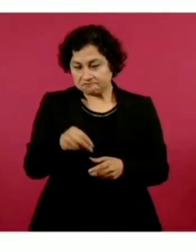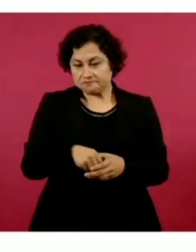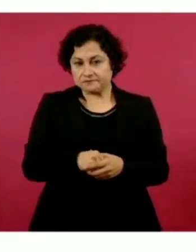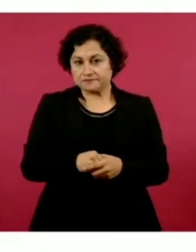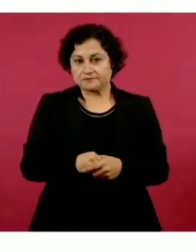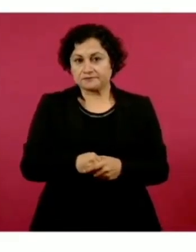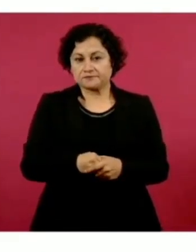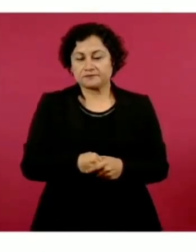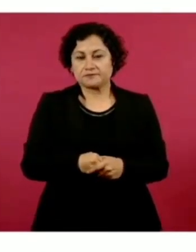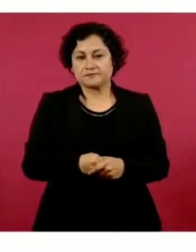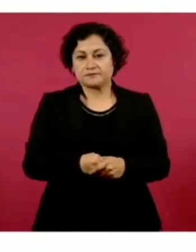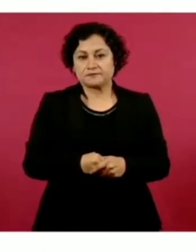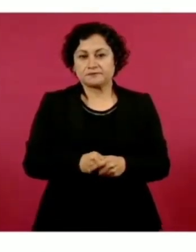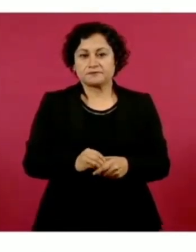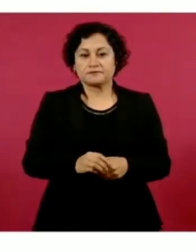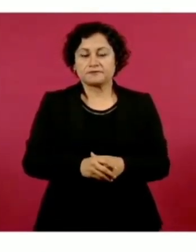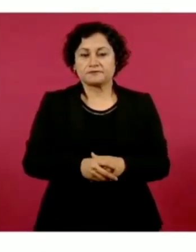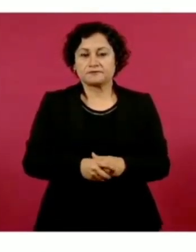Sí.